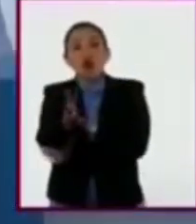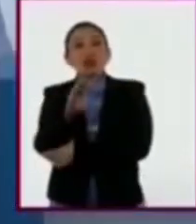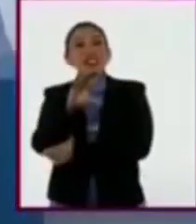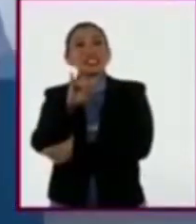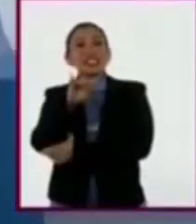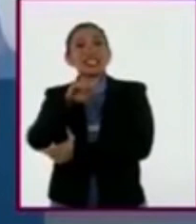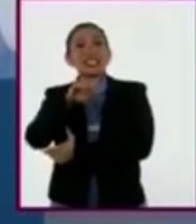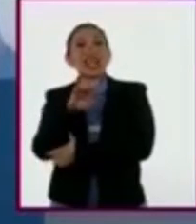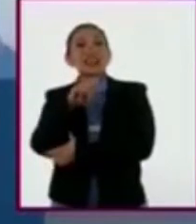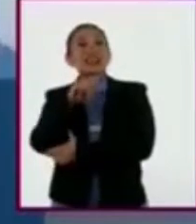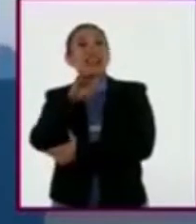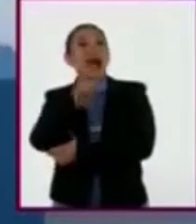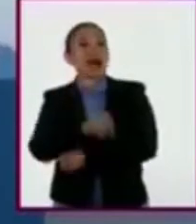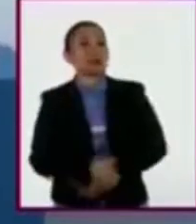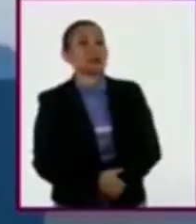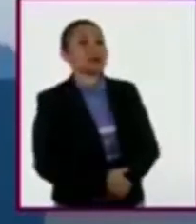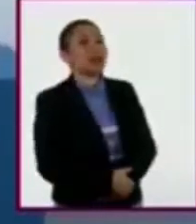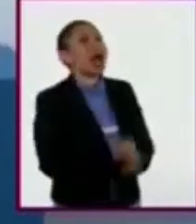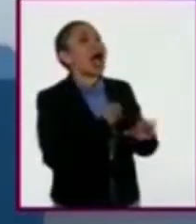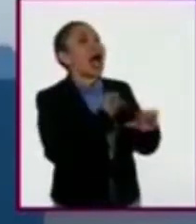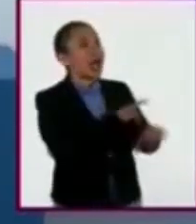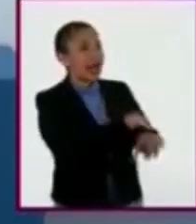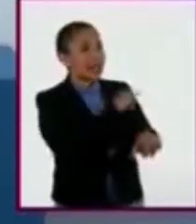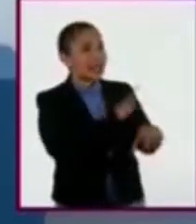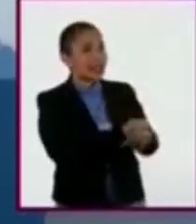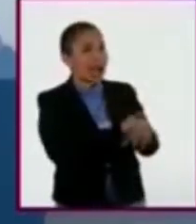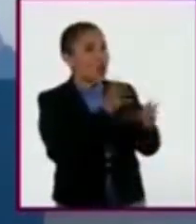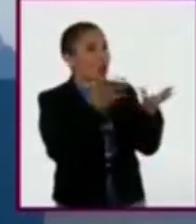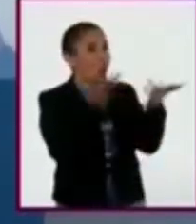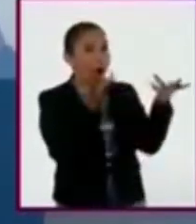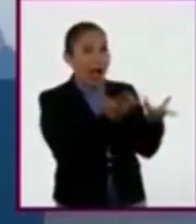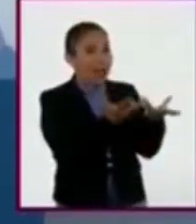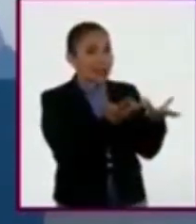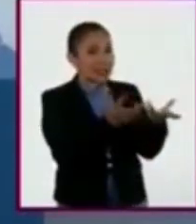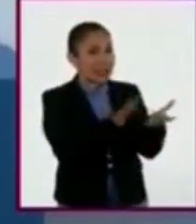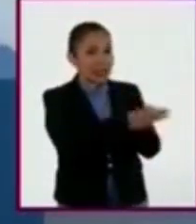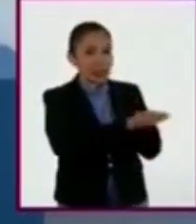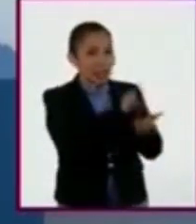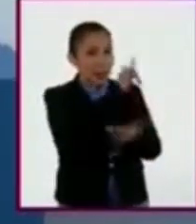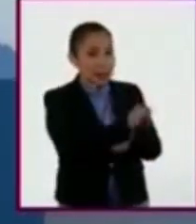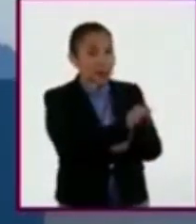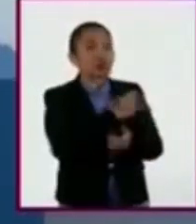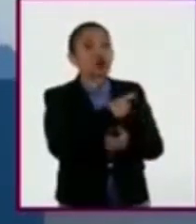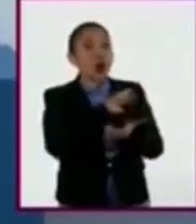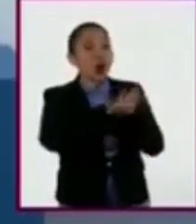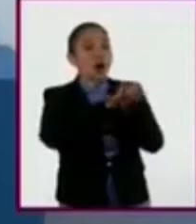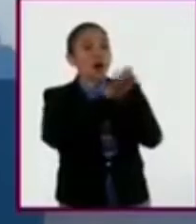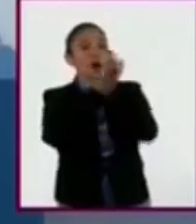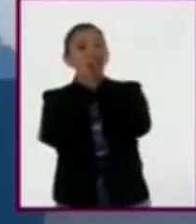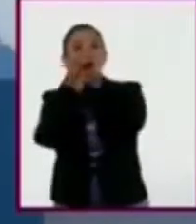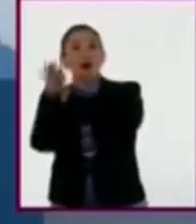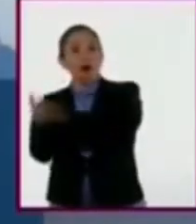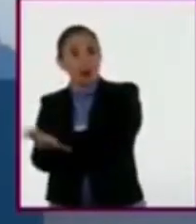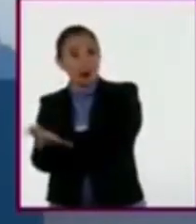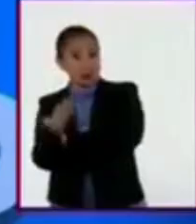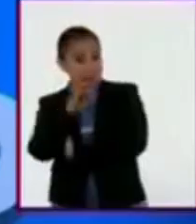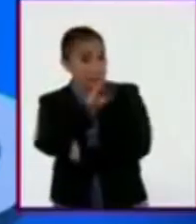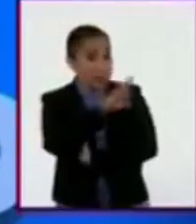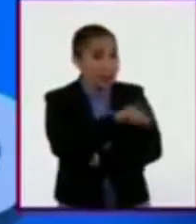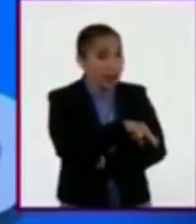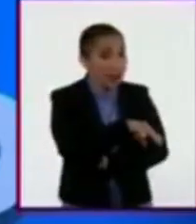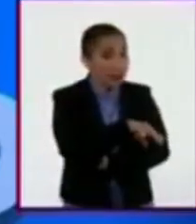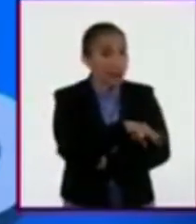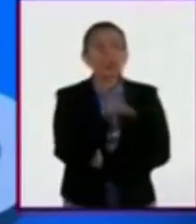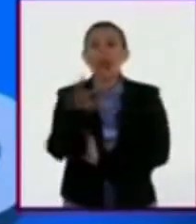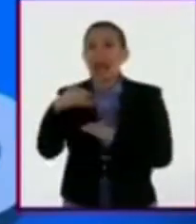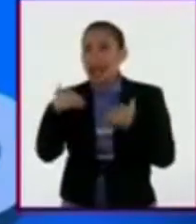cinética. ¡Ah! Porque la energía no se crea ni se destruye, solo se transforma, ¿cierto?